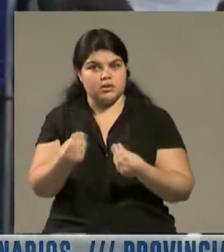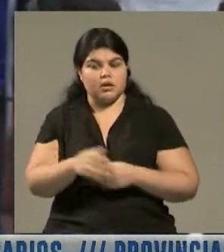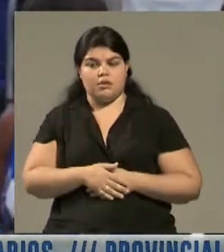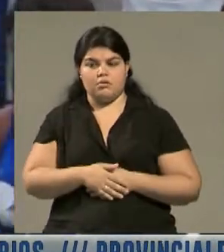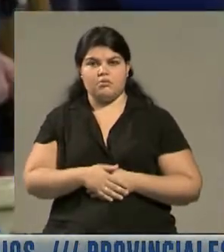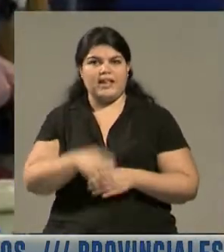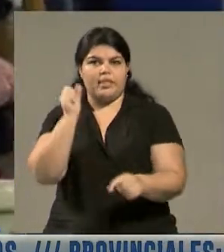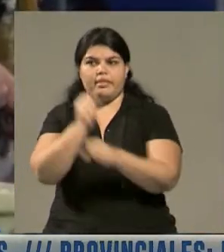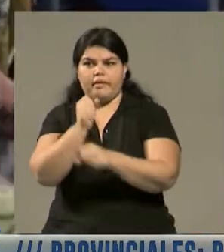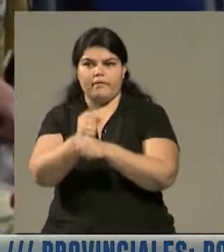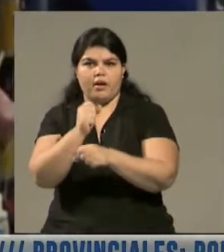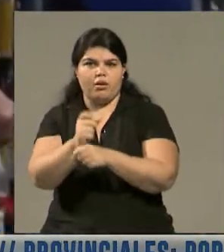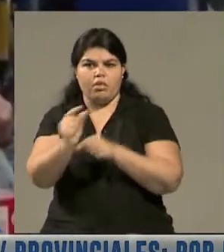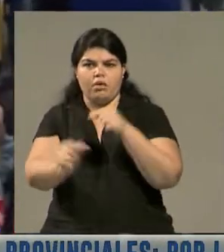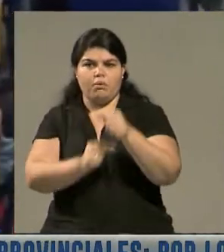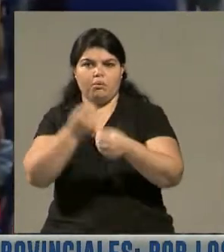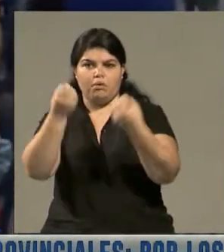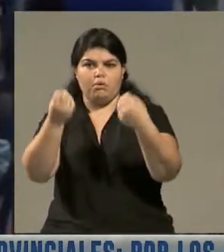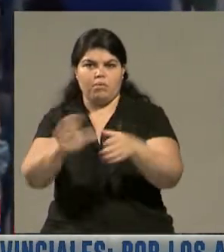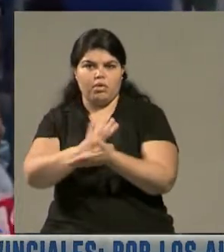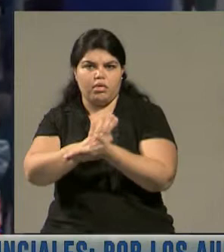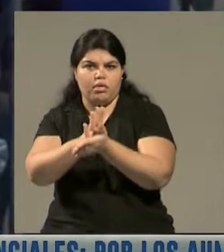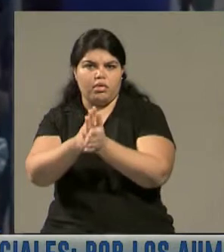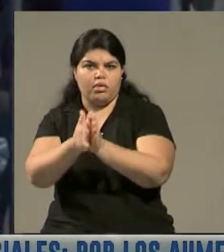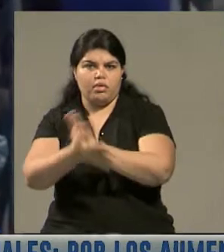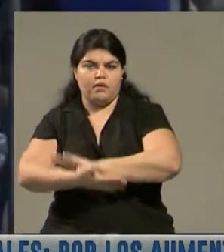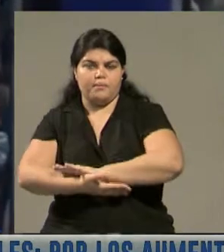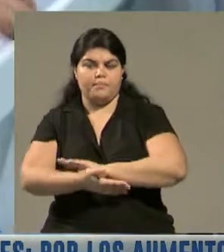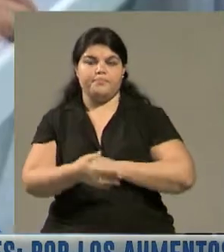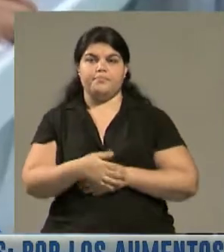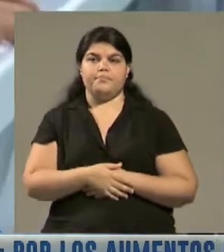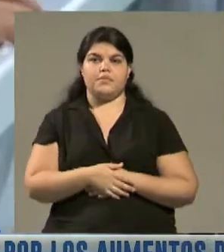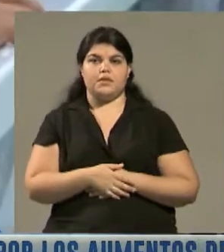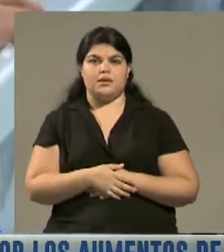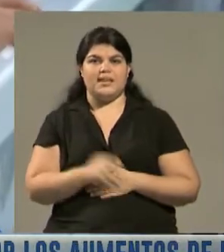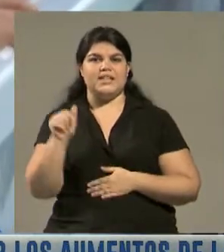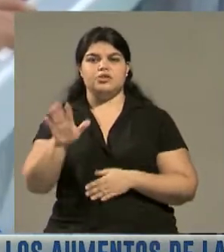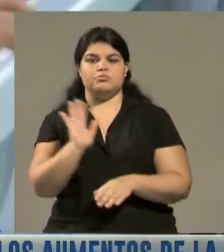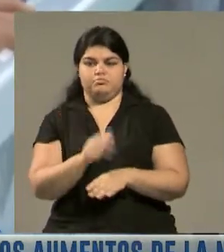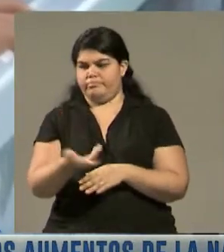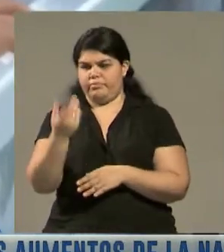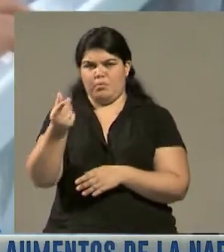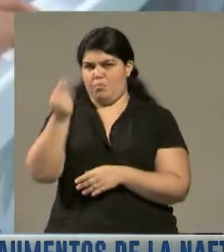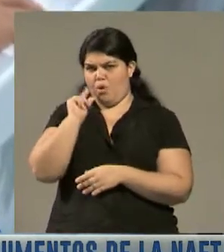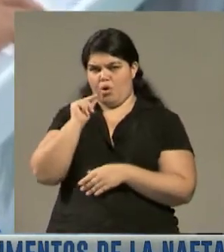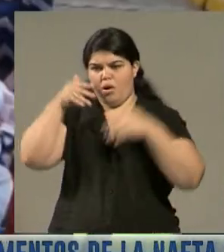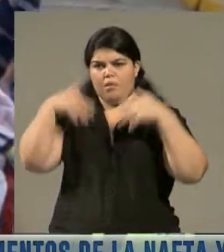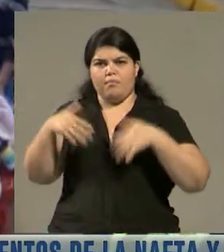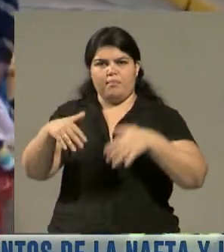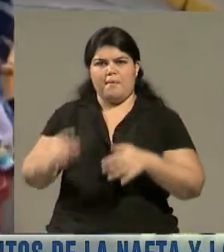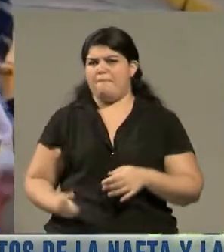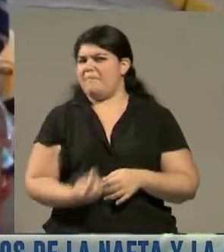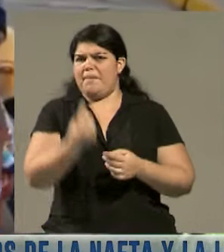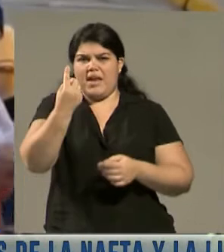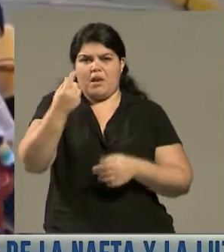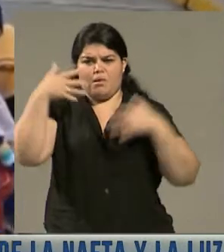está desapareciendo. Claro. Hace recientemente, la semana pasada, hubo una marcha, primera vez que hay una marcha, Sí.